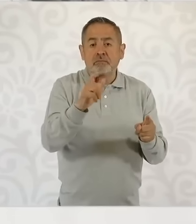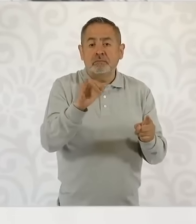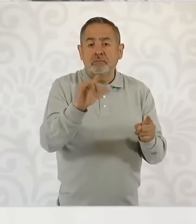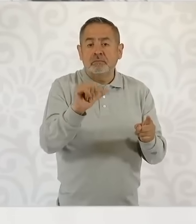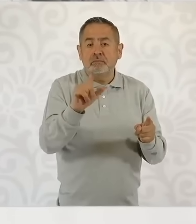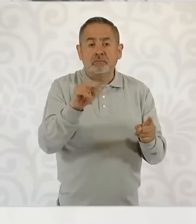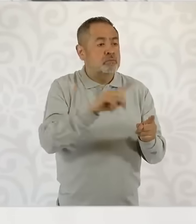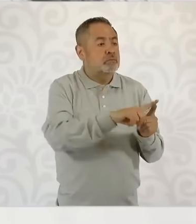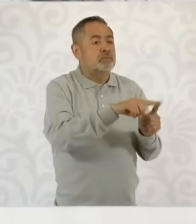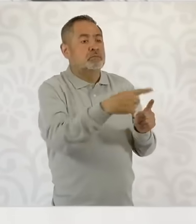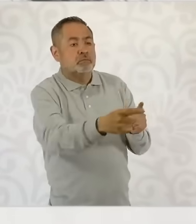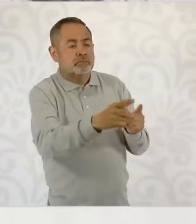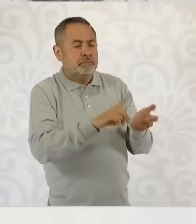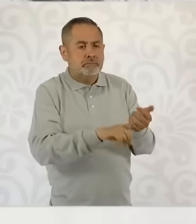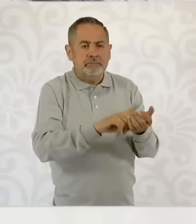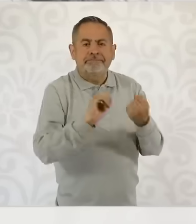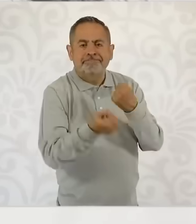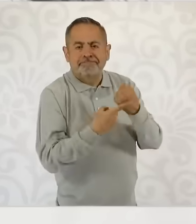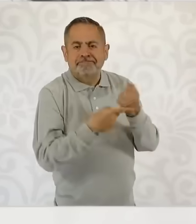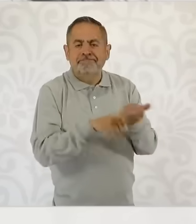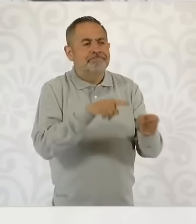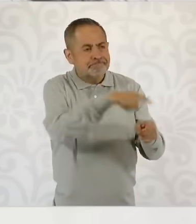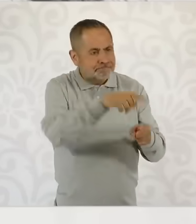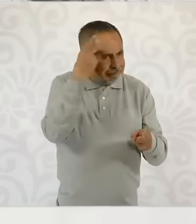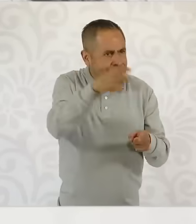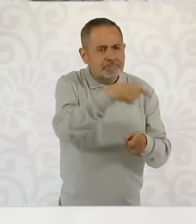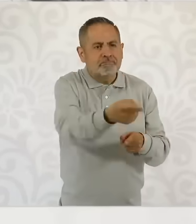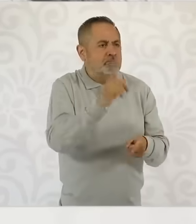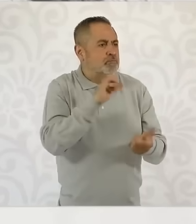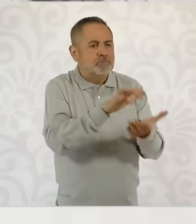intermediarios o de empresas en donde el propio García Luna era parte y su esposa,